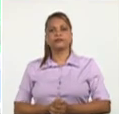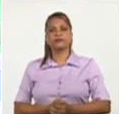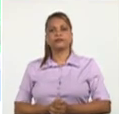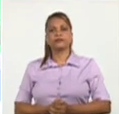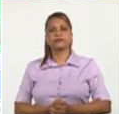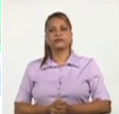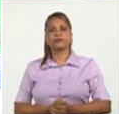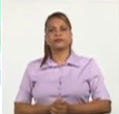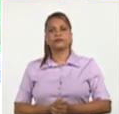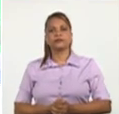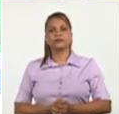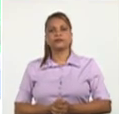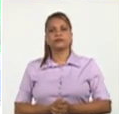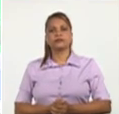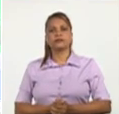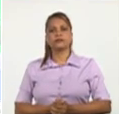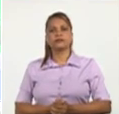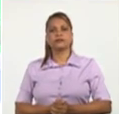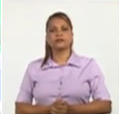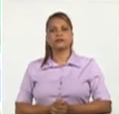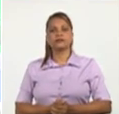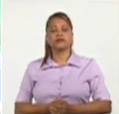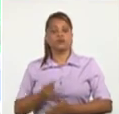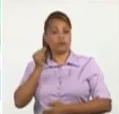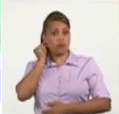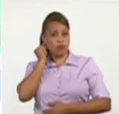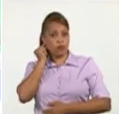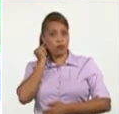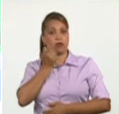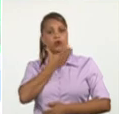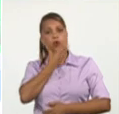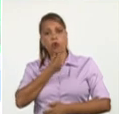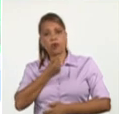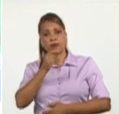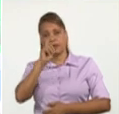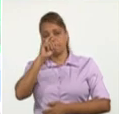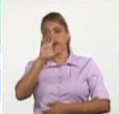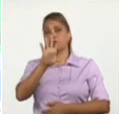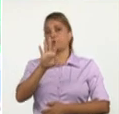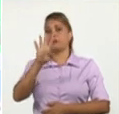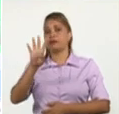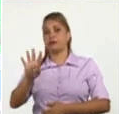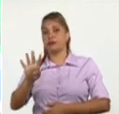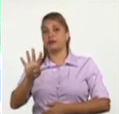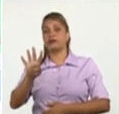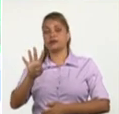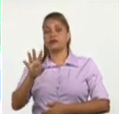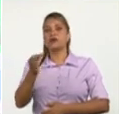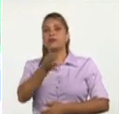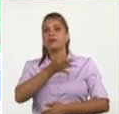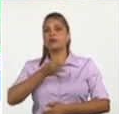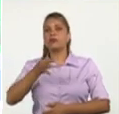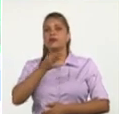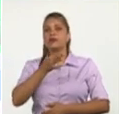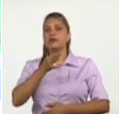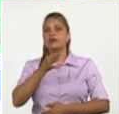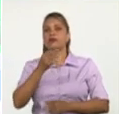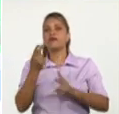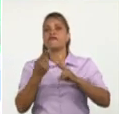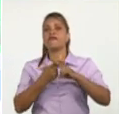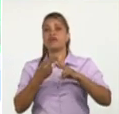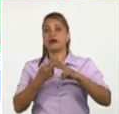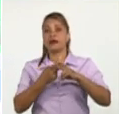una paciente joven, 54 años de edad, del municipio de Bayamo en la provincia de